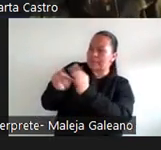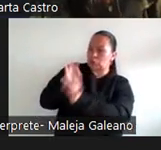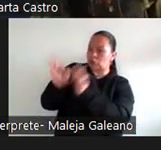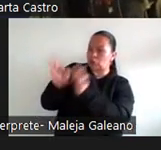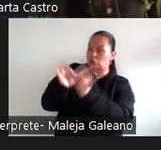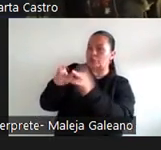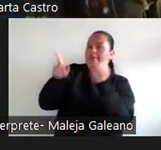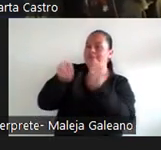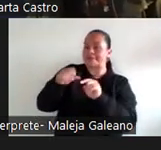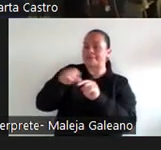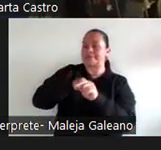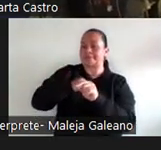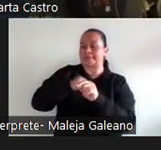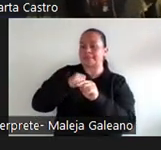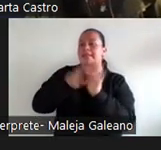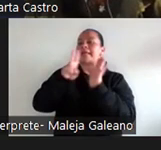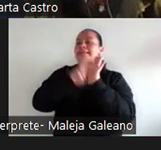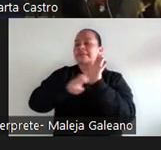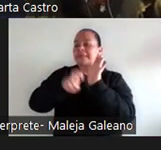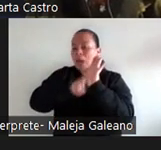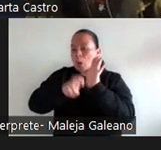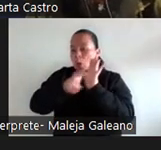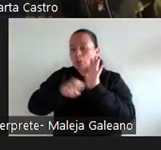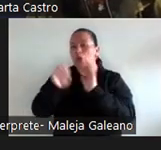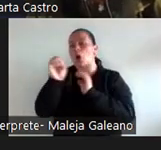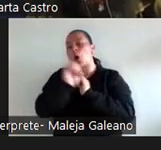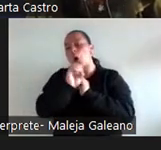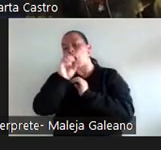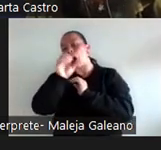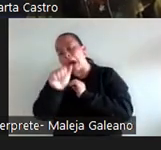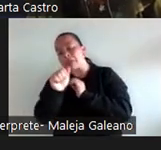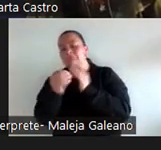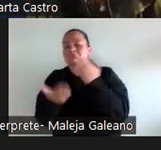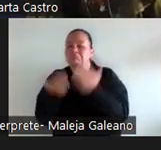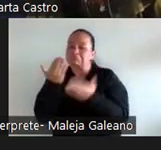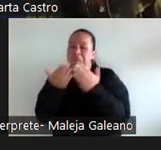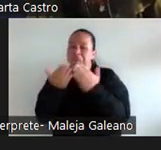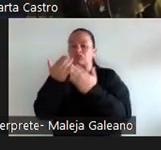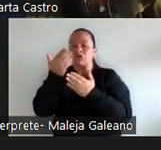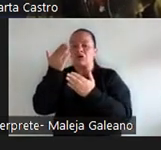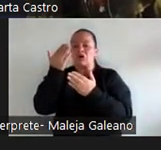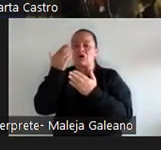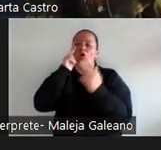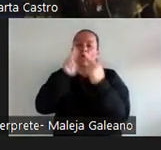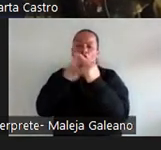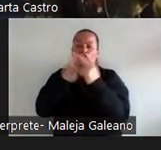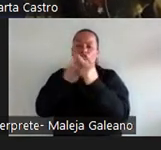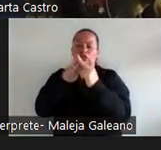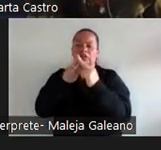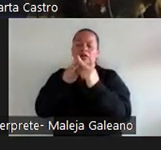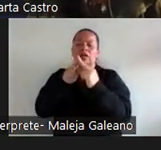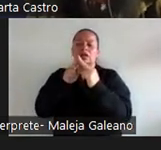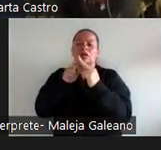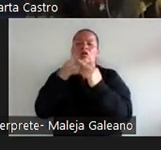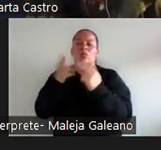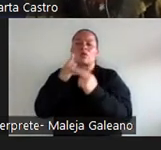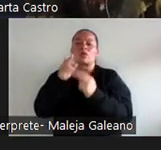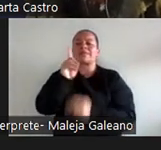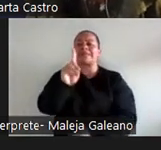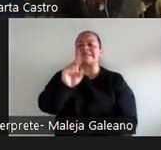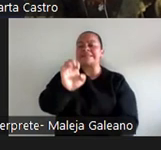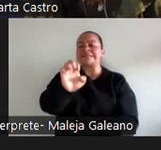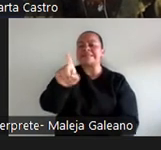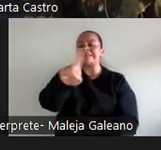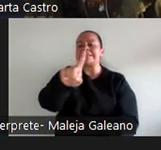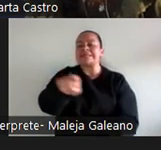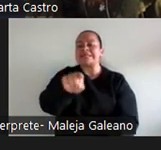teóricas y teóricos que reconocen el régimen desfamiliarización que propende